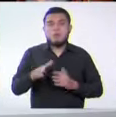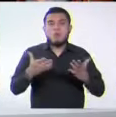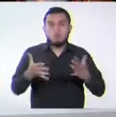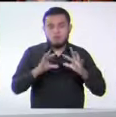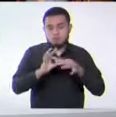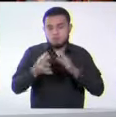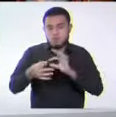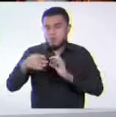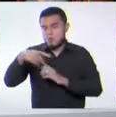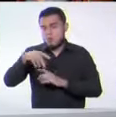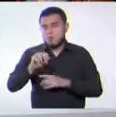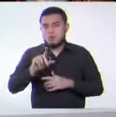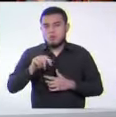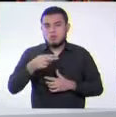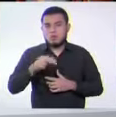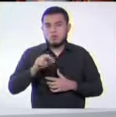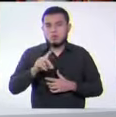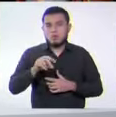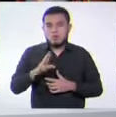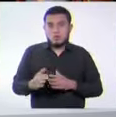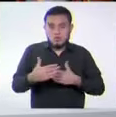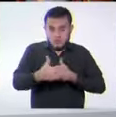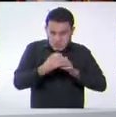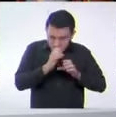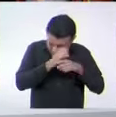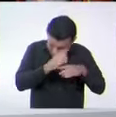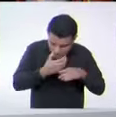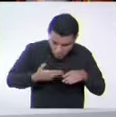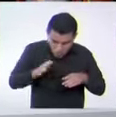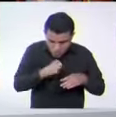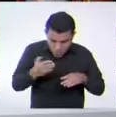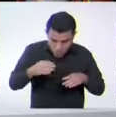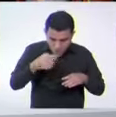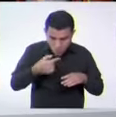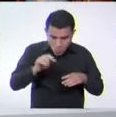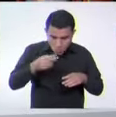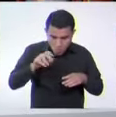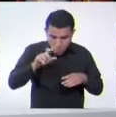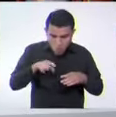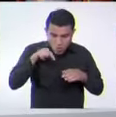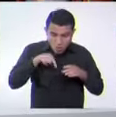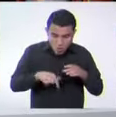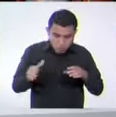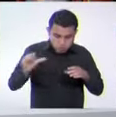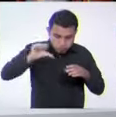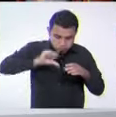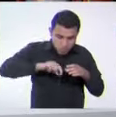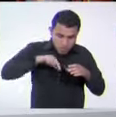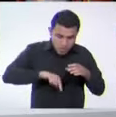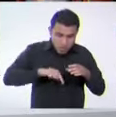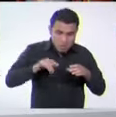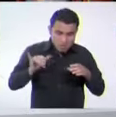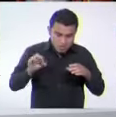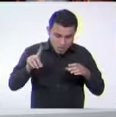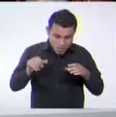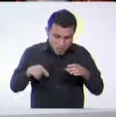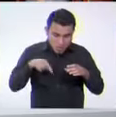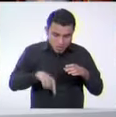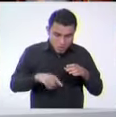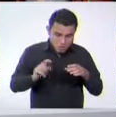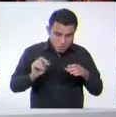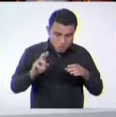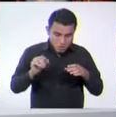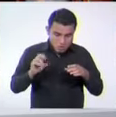poliyoduros. En los laboratorios nosotros utilizamos el Lugol. El Lugol es un reactivo de una solución de yodo con yoduro de